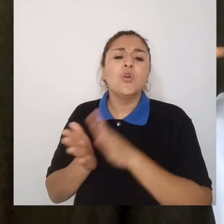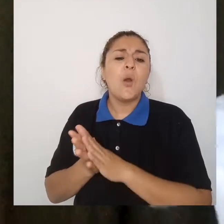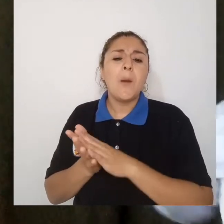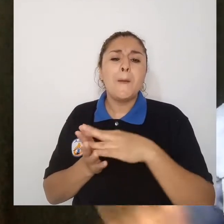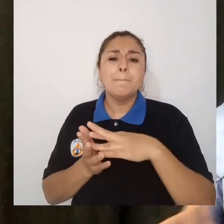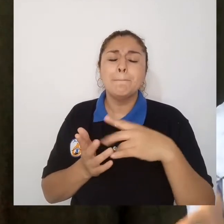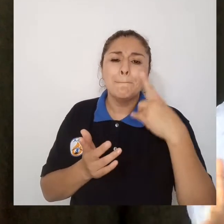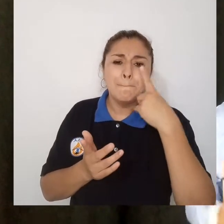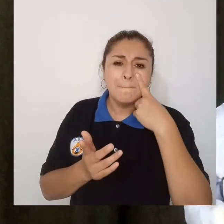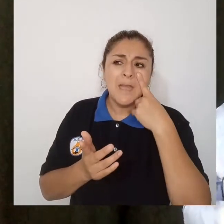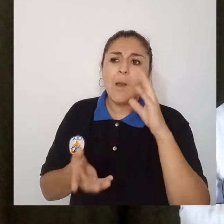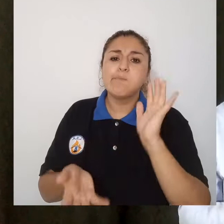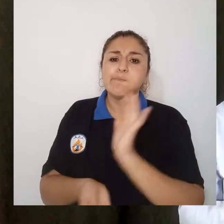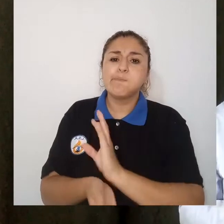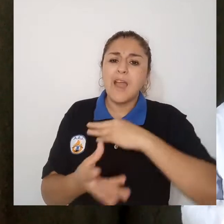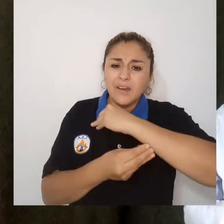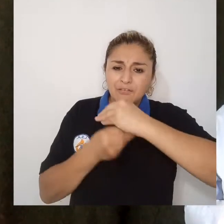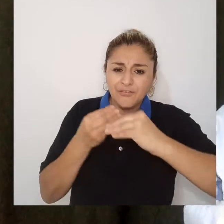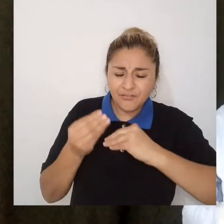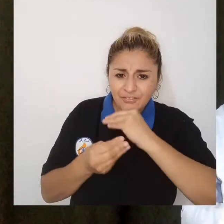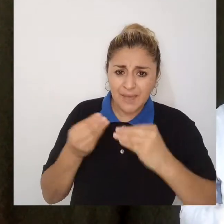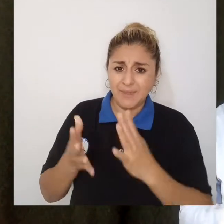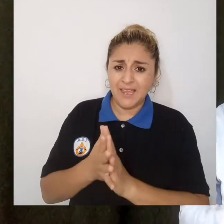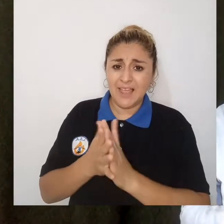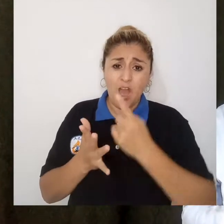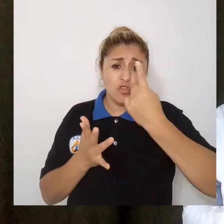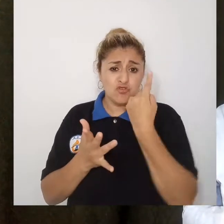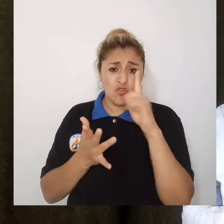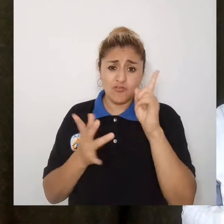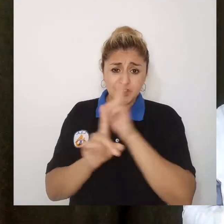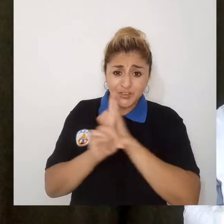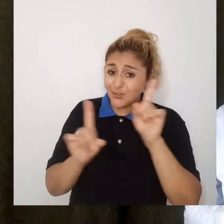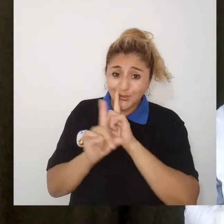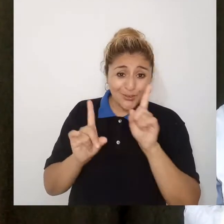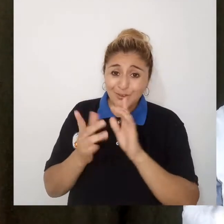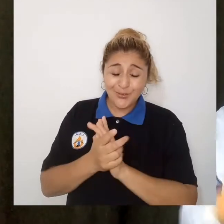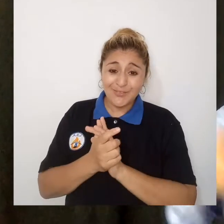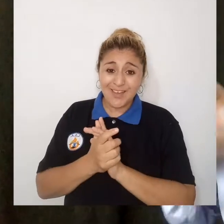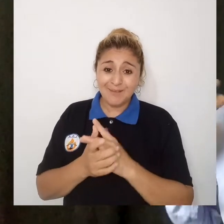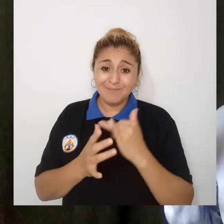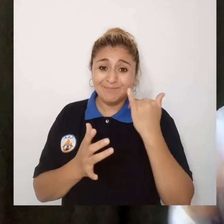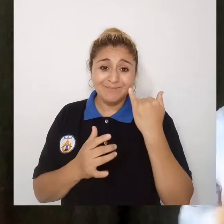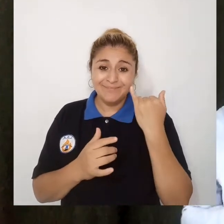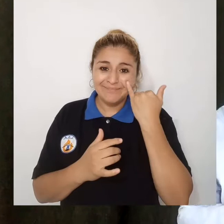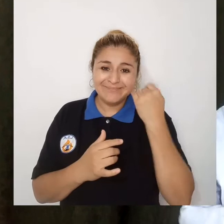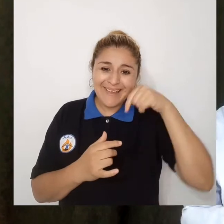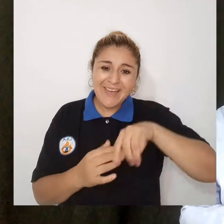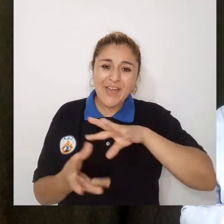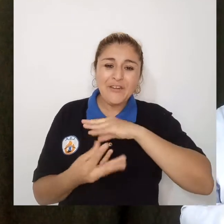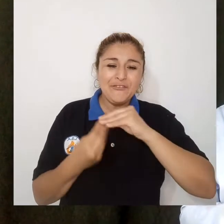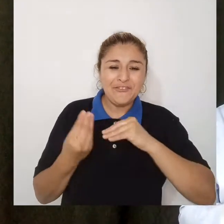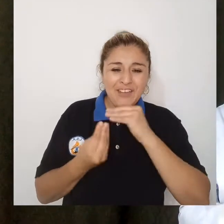dios de los cielos en esa común unión en ese estando con un ánimo unánimes